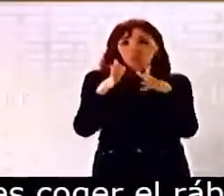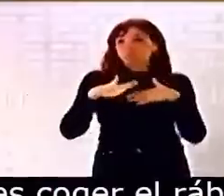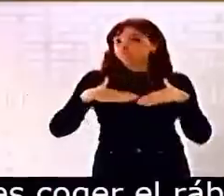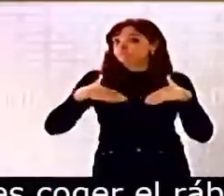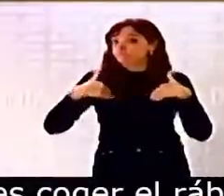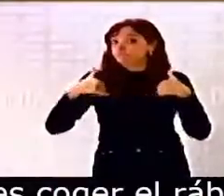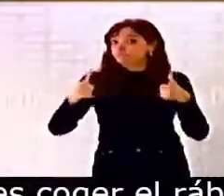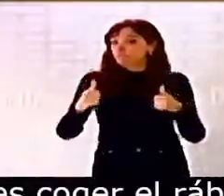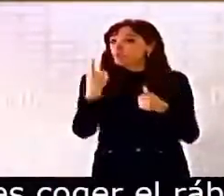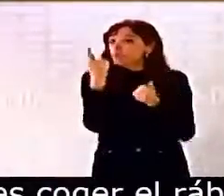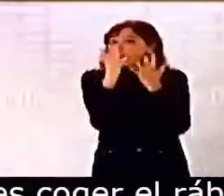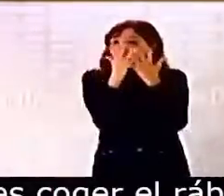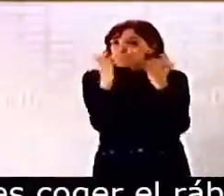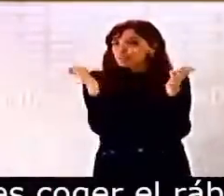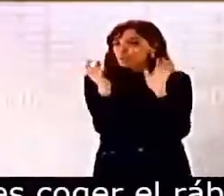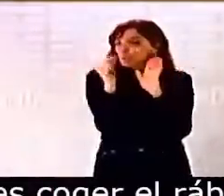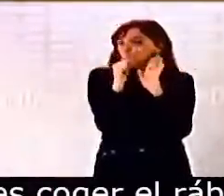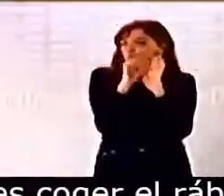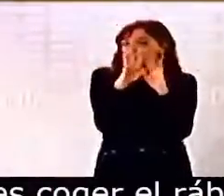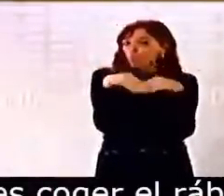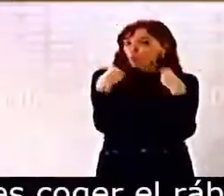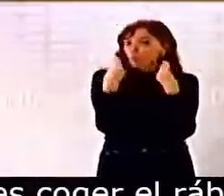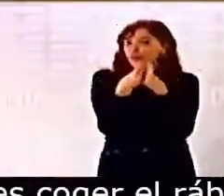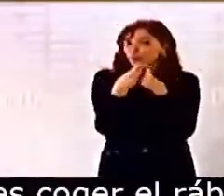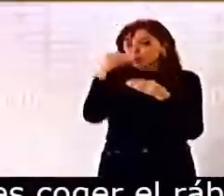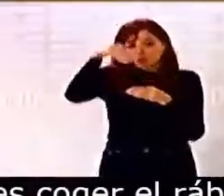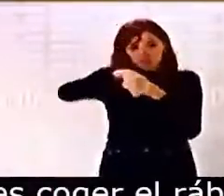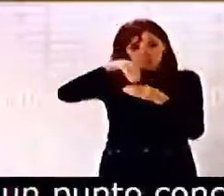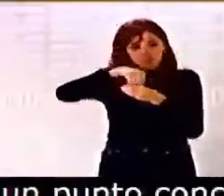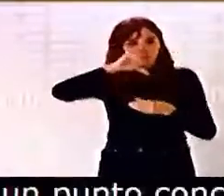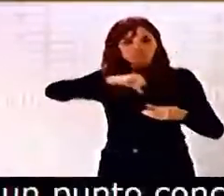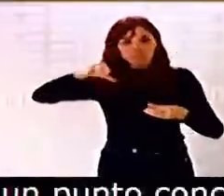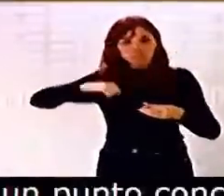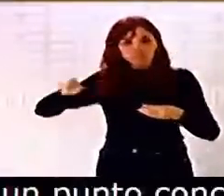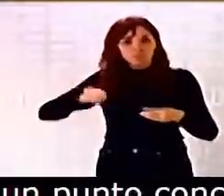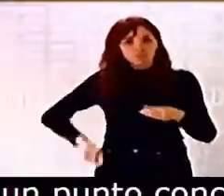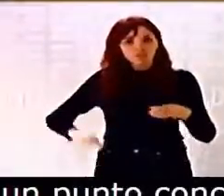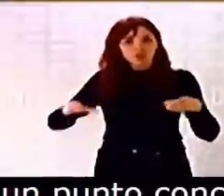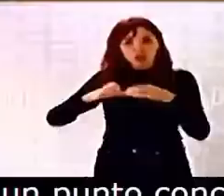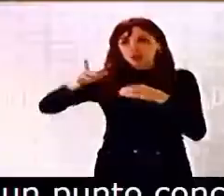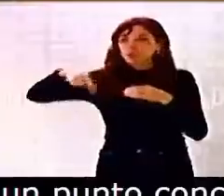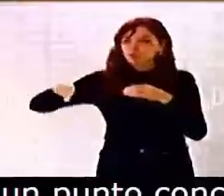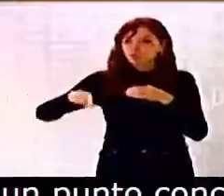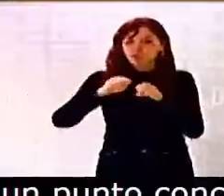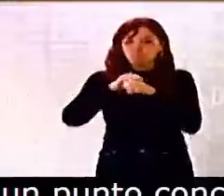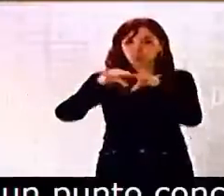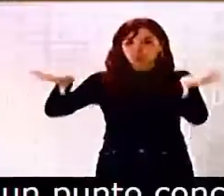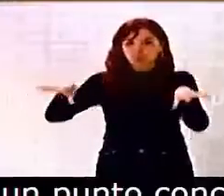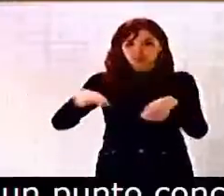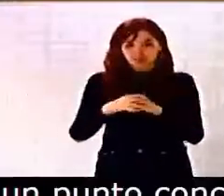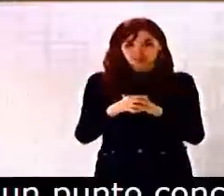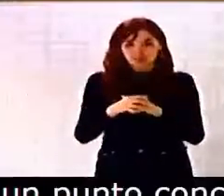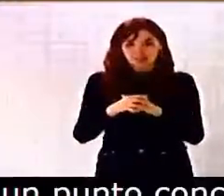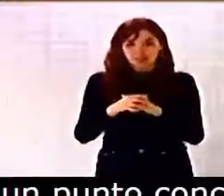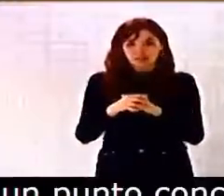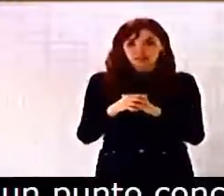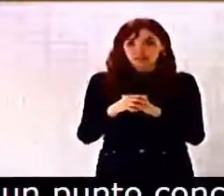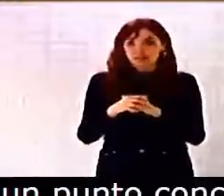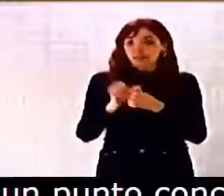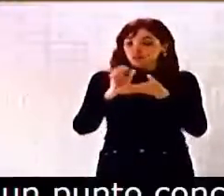un epígrafe de un documento que es interno para los profesionales, que está encabezado